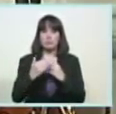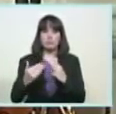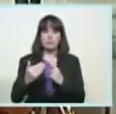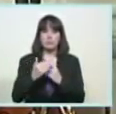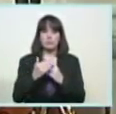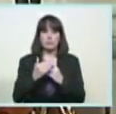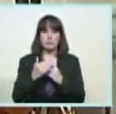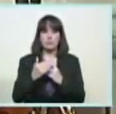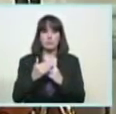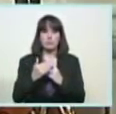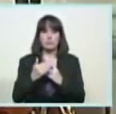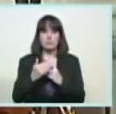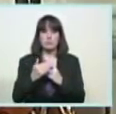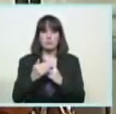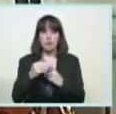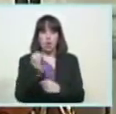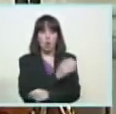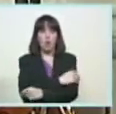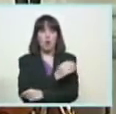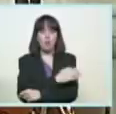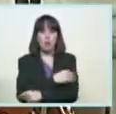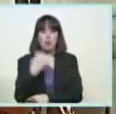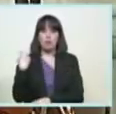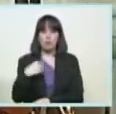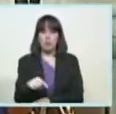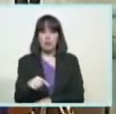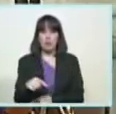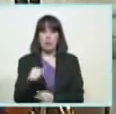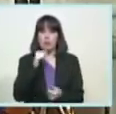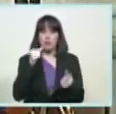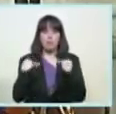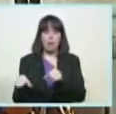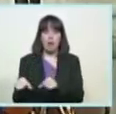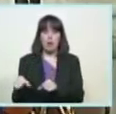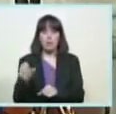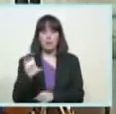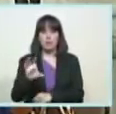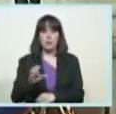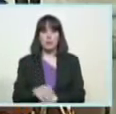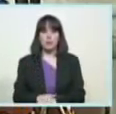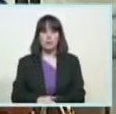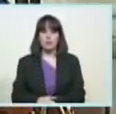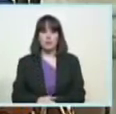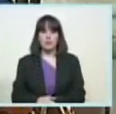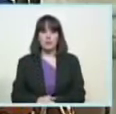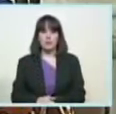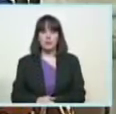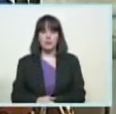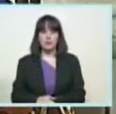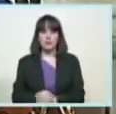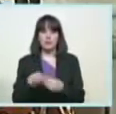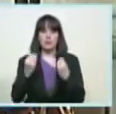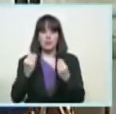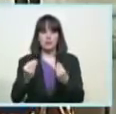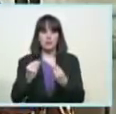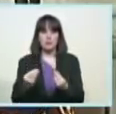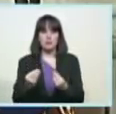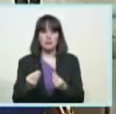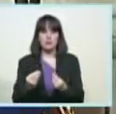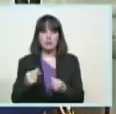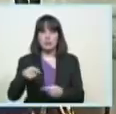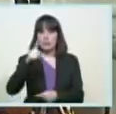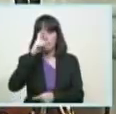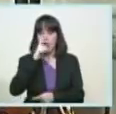que solid garcía tiene para dañar al país y este año quisieron